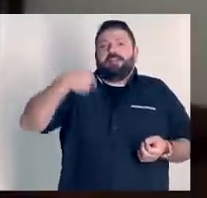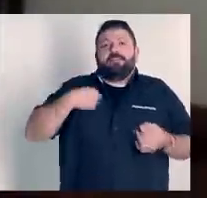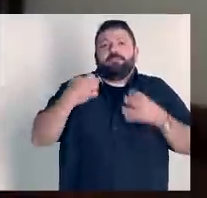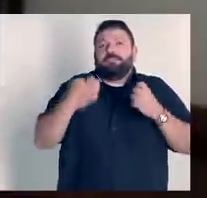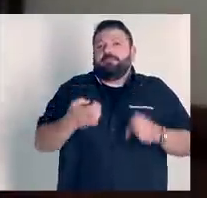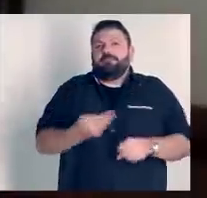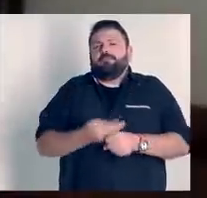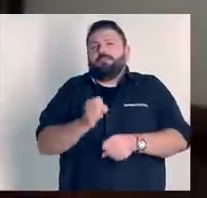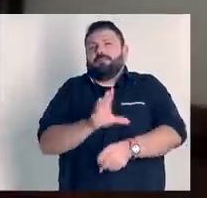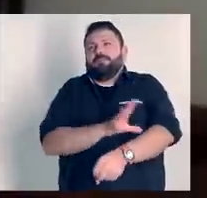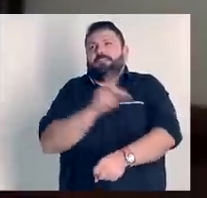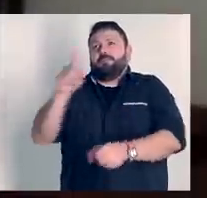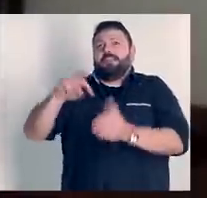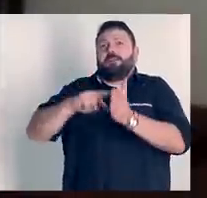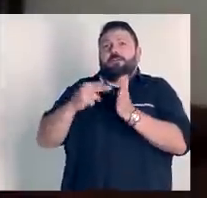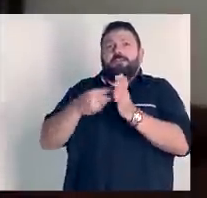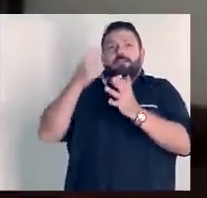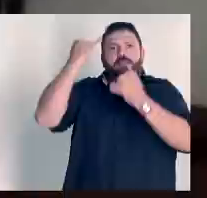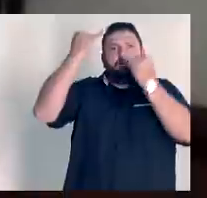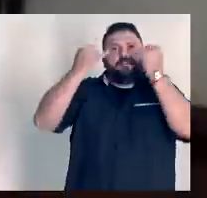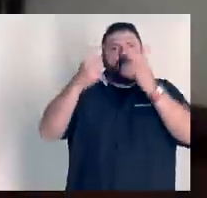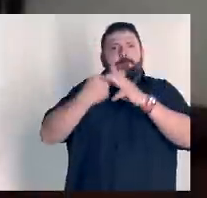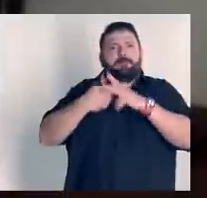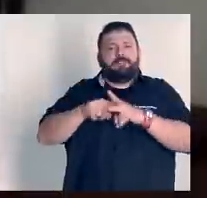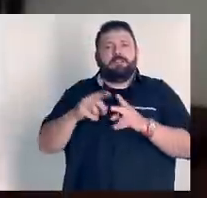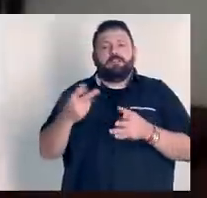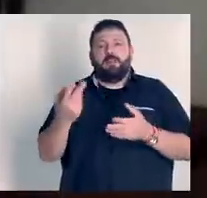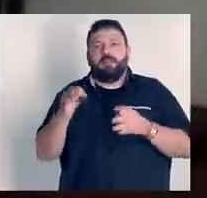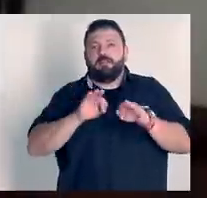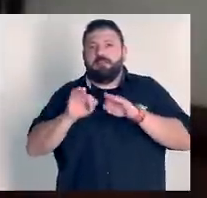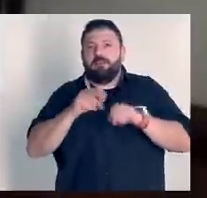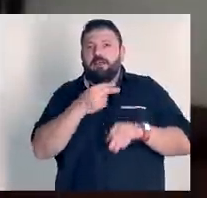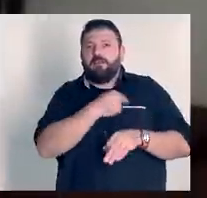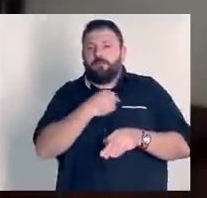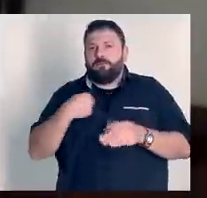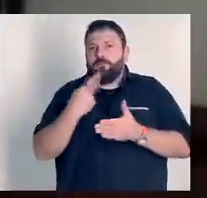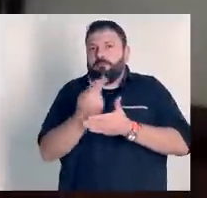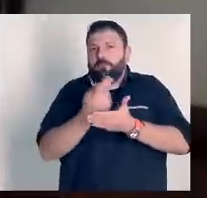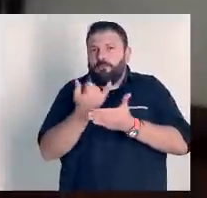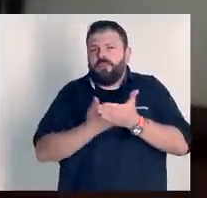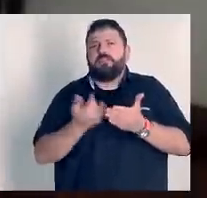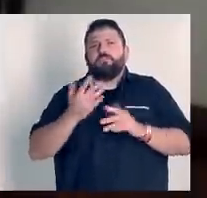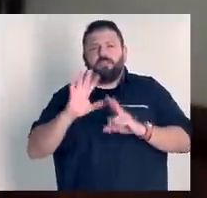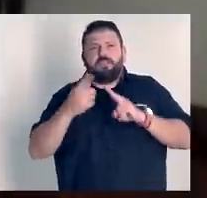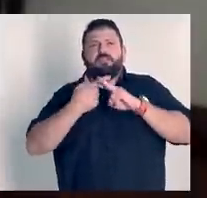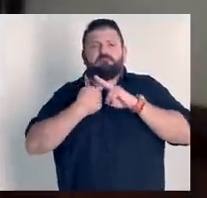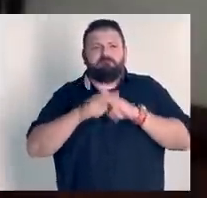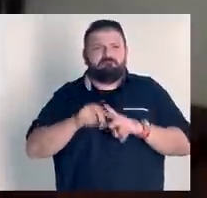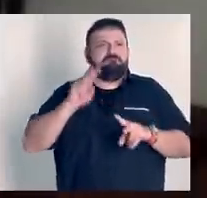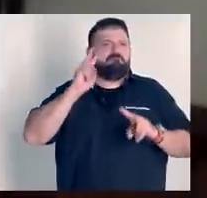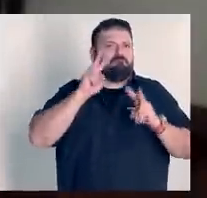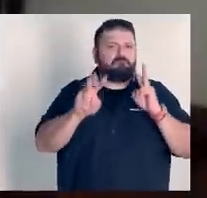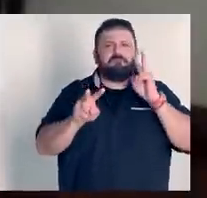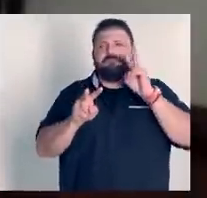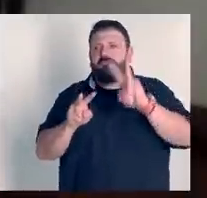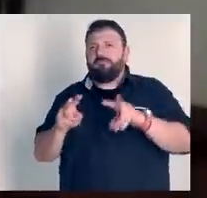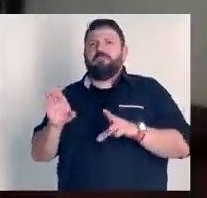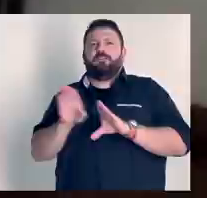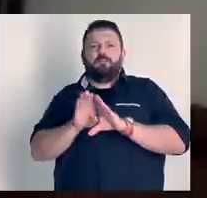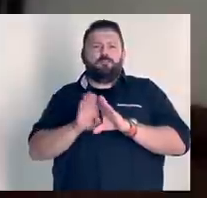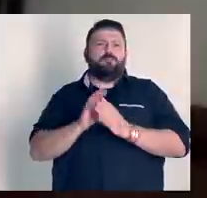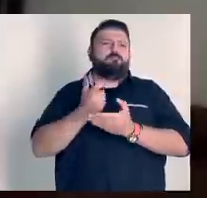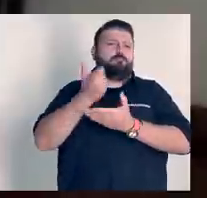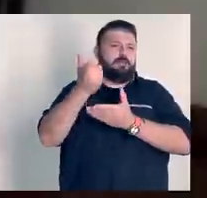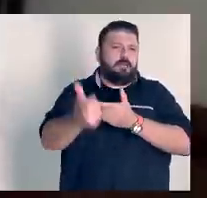había un arquitecto que ya estaba empezando a trabajar en nuestros sueños. Estuvimos yendo a verlo algún tiempo para irle pagando poco